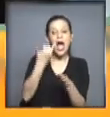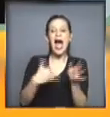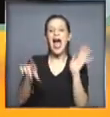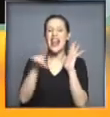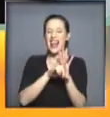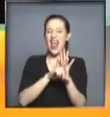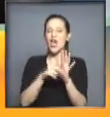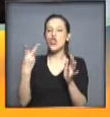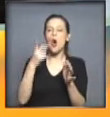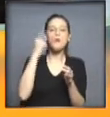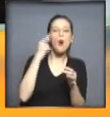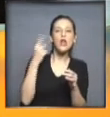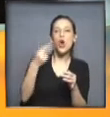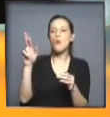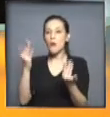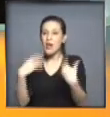ya aprobada.